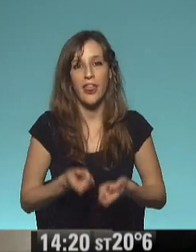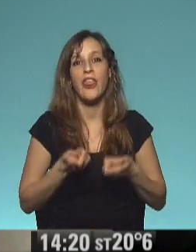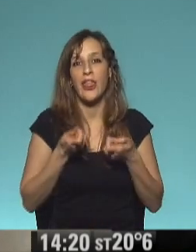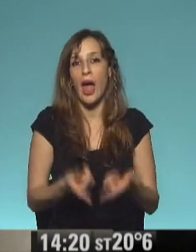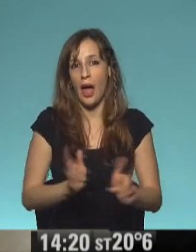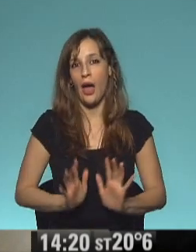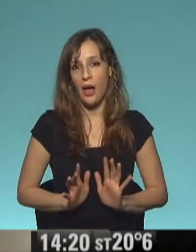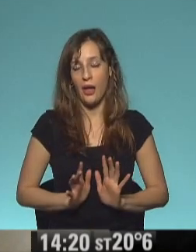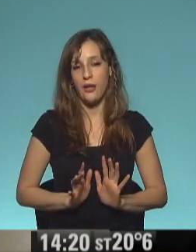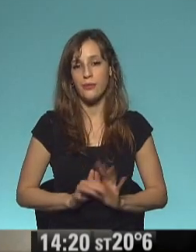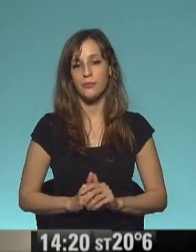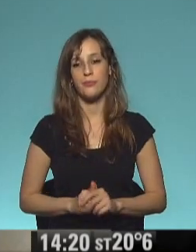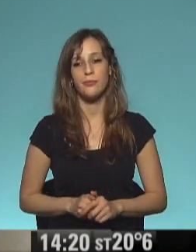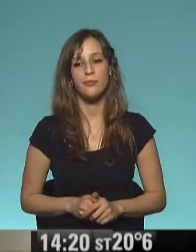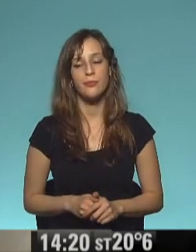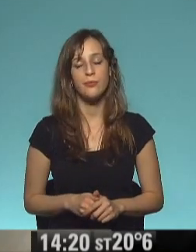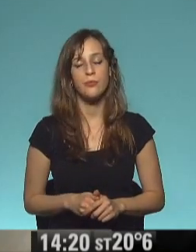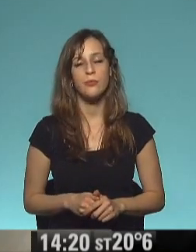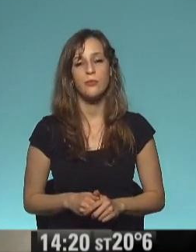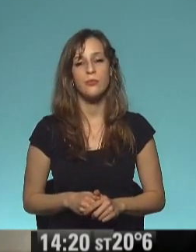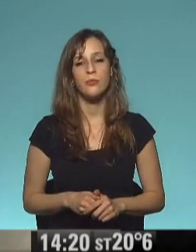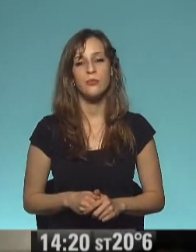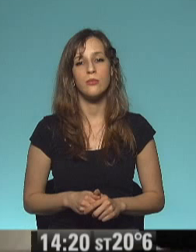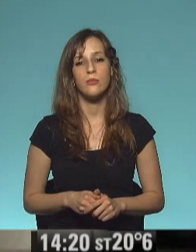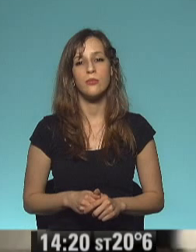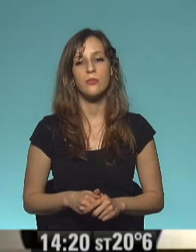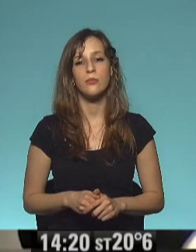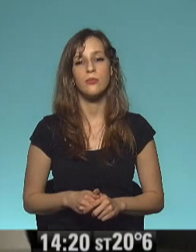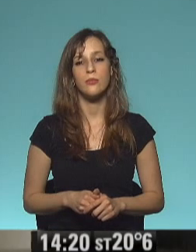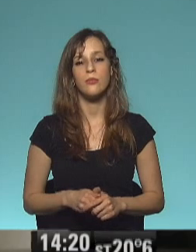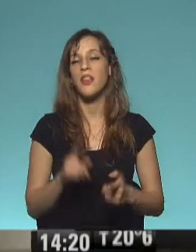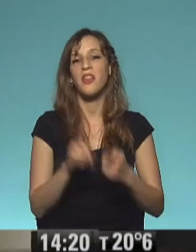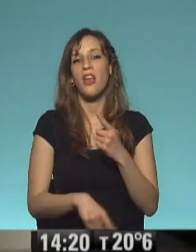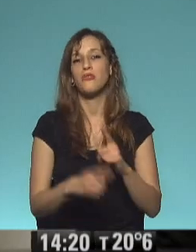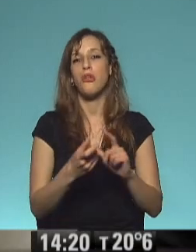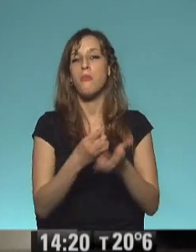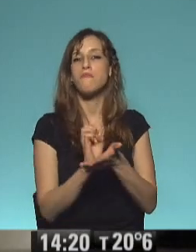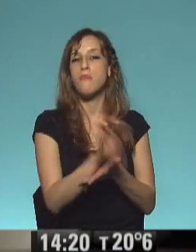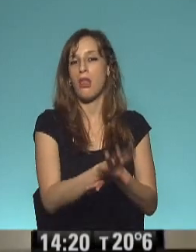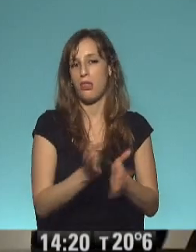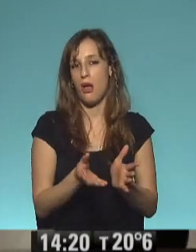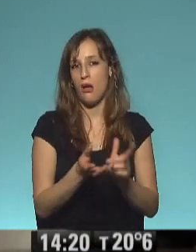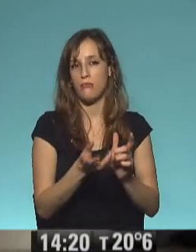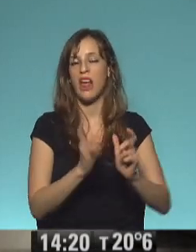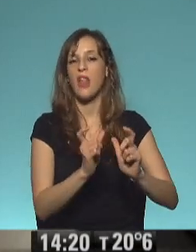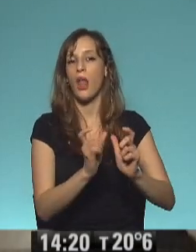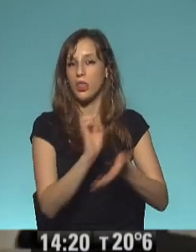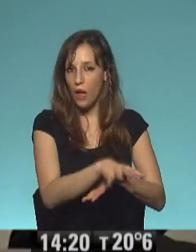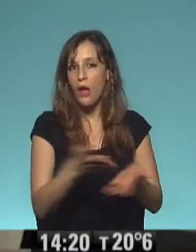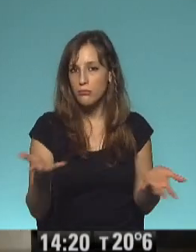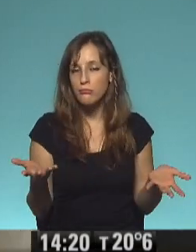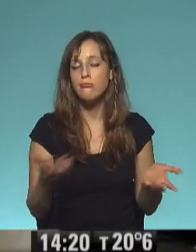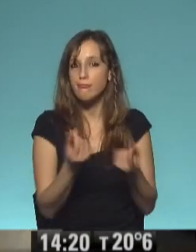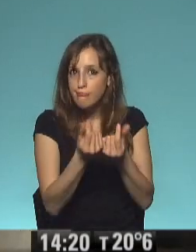blando que directamente se les acreditó en sus tarjetas de crédito. Hemos dado